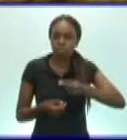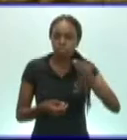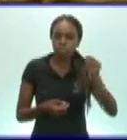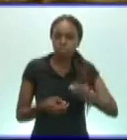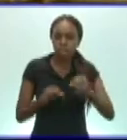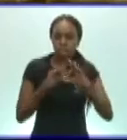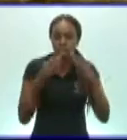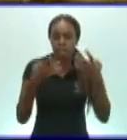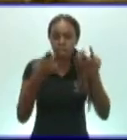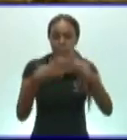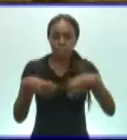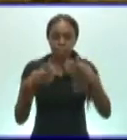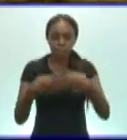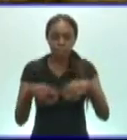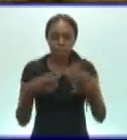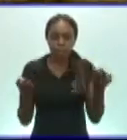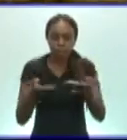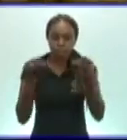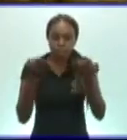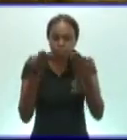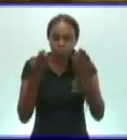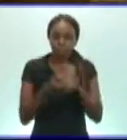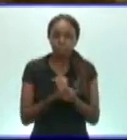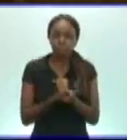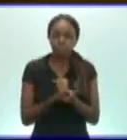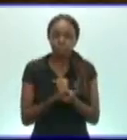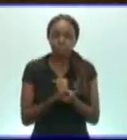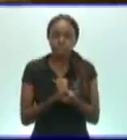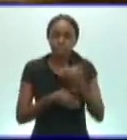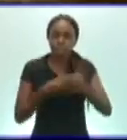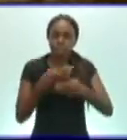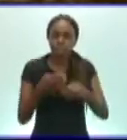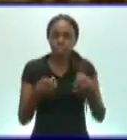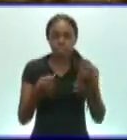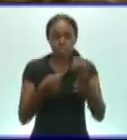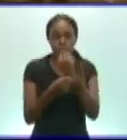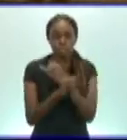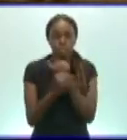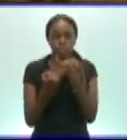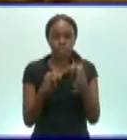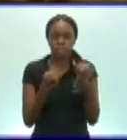fábrica. El alzamiento independentista no se lo permitió.